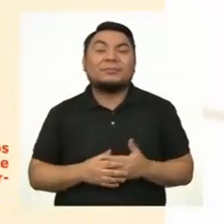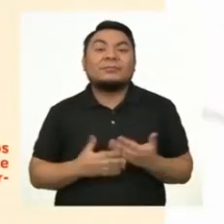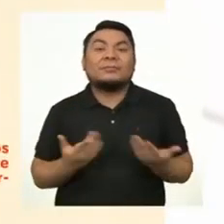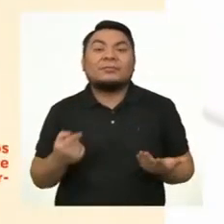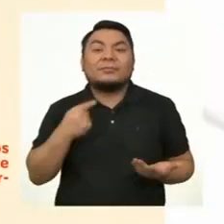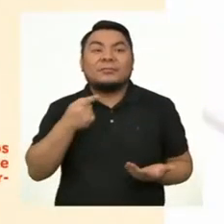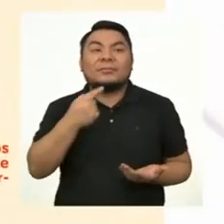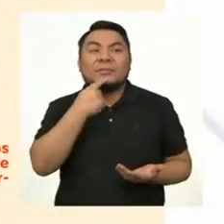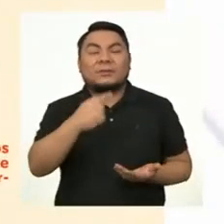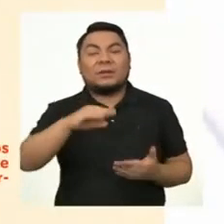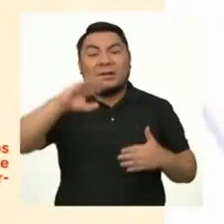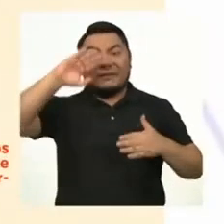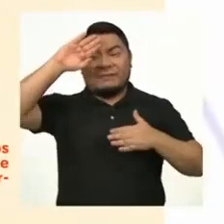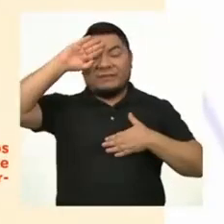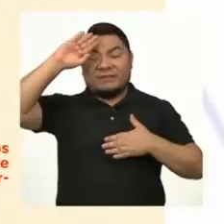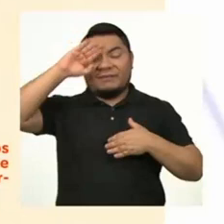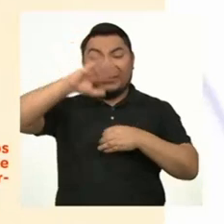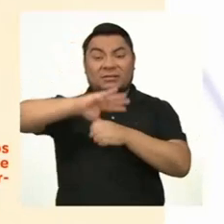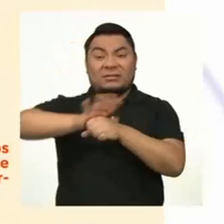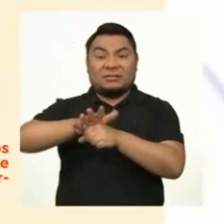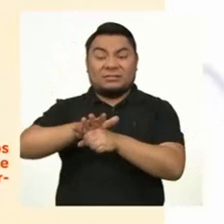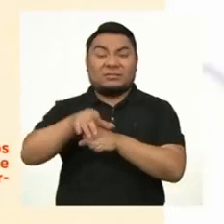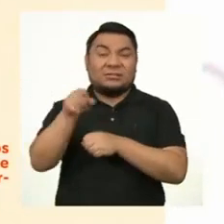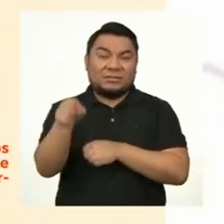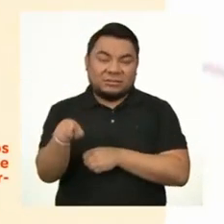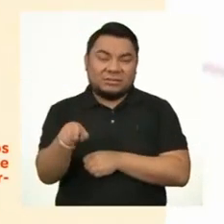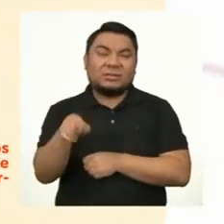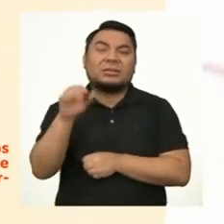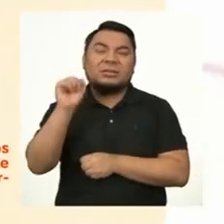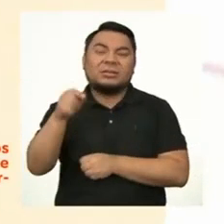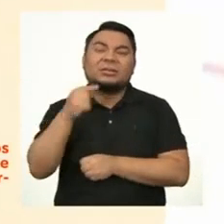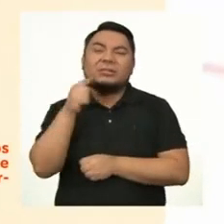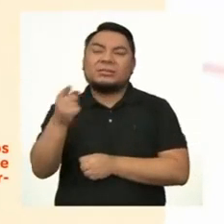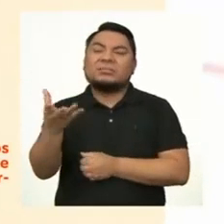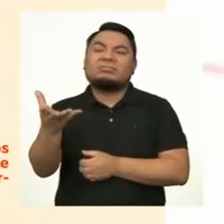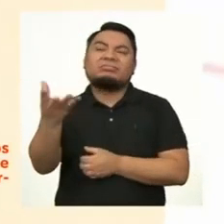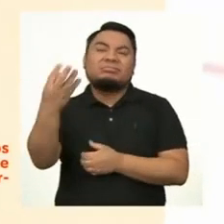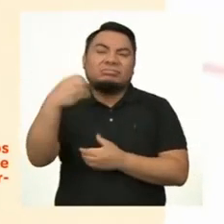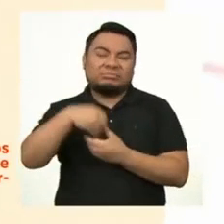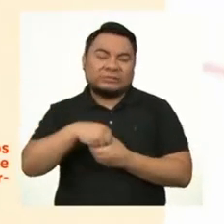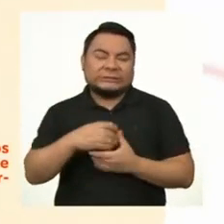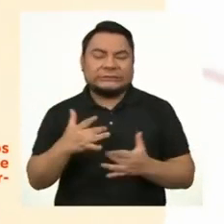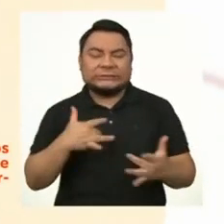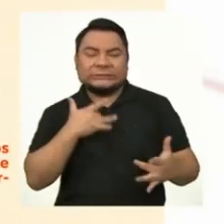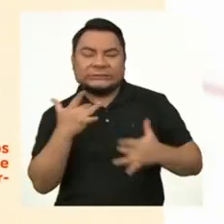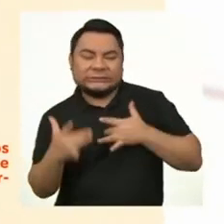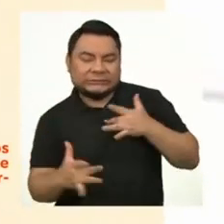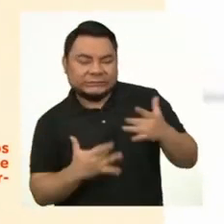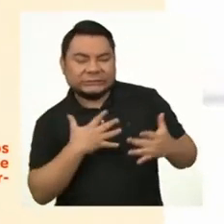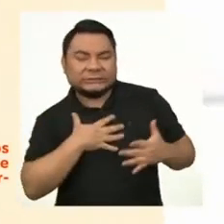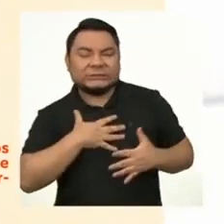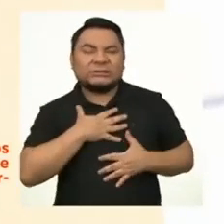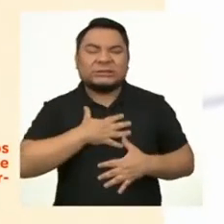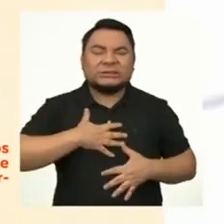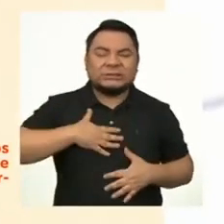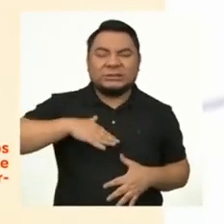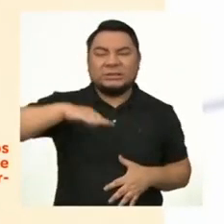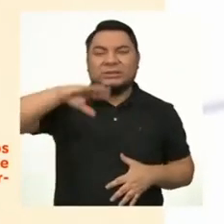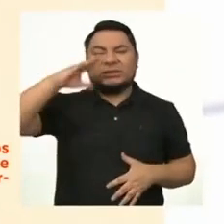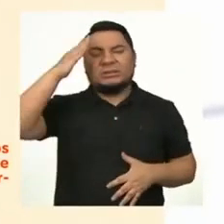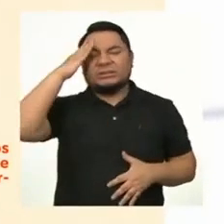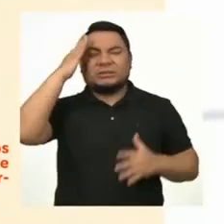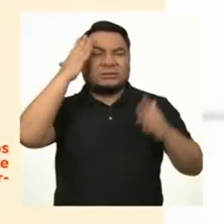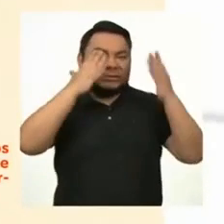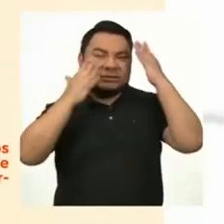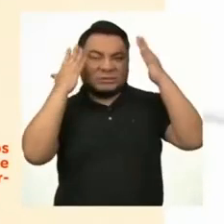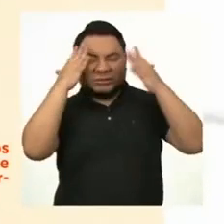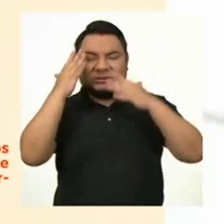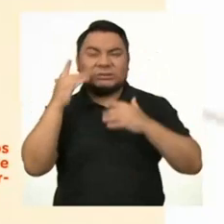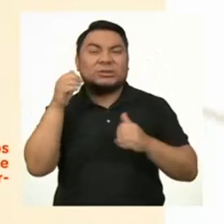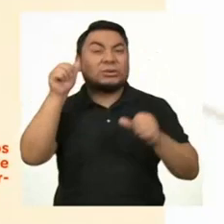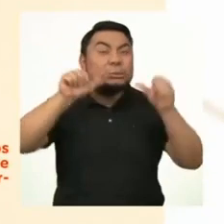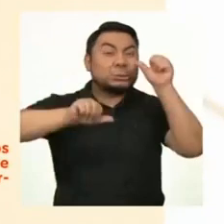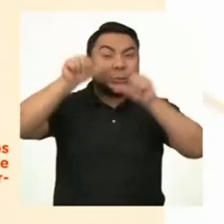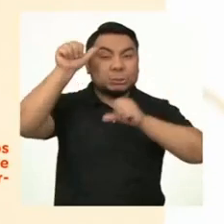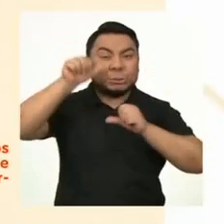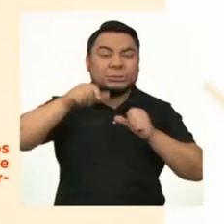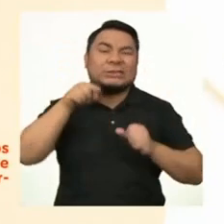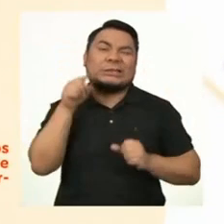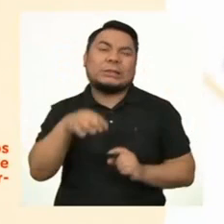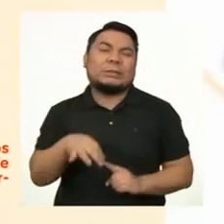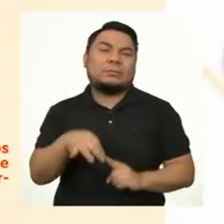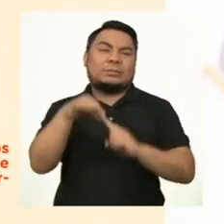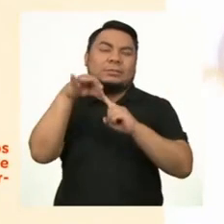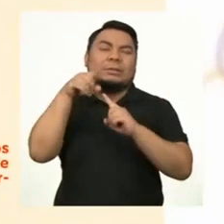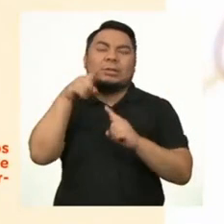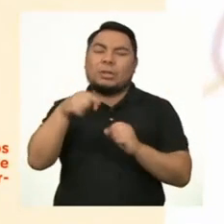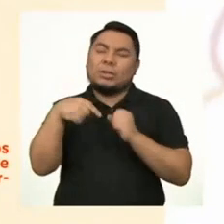enfermedad del coronavirus, COVID-19, trae consigo emociones como ansiedad, estrés e incertidumbre, que son